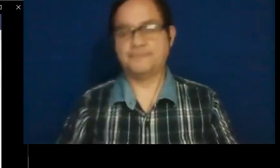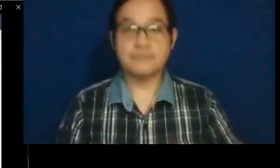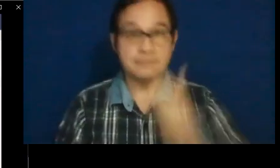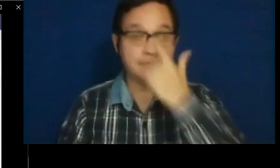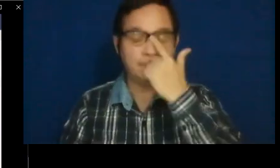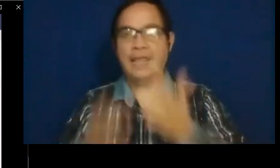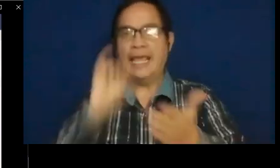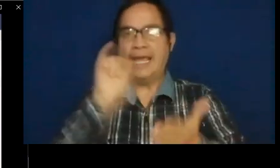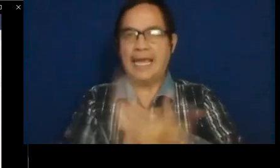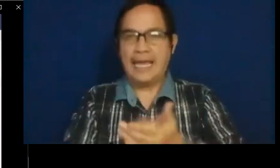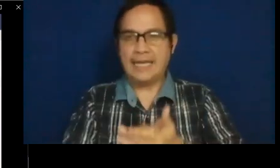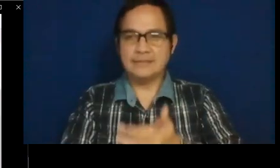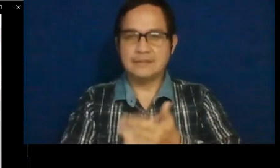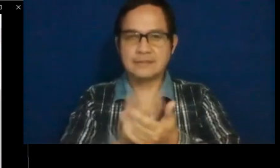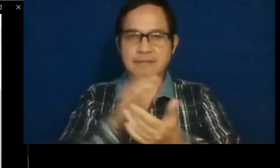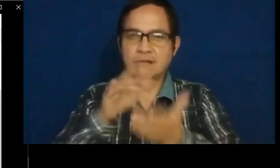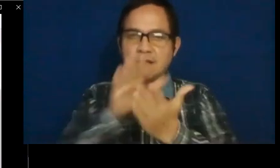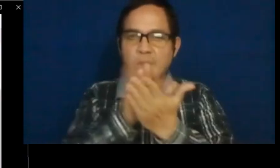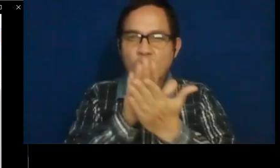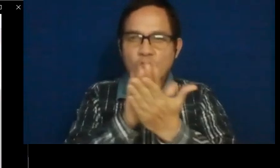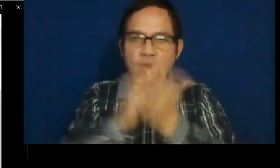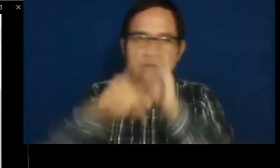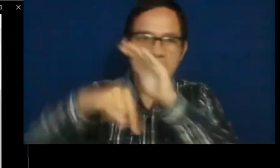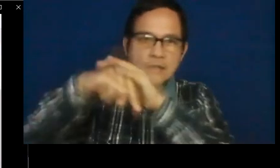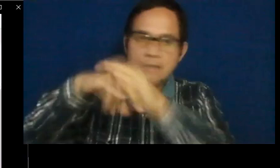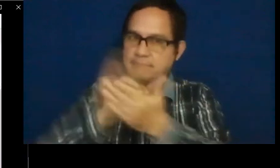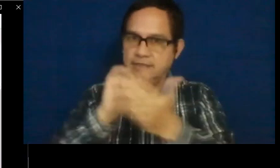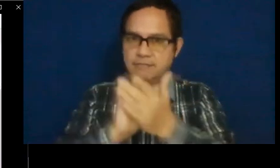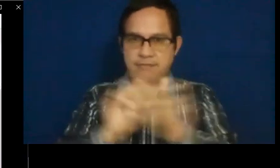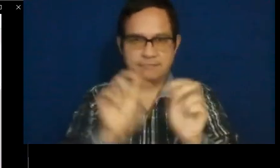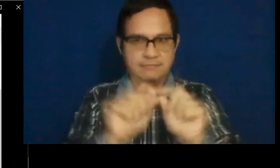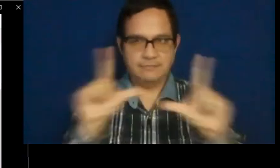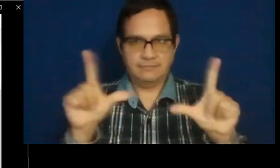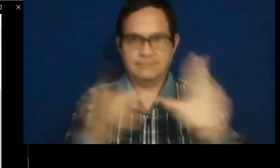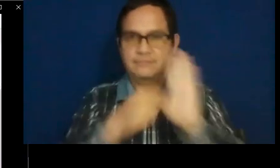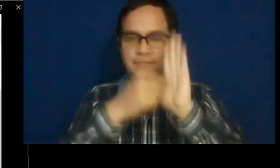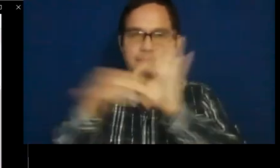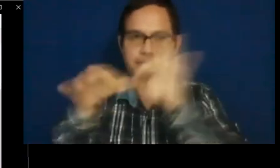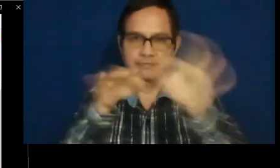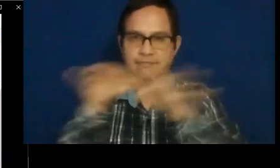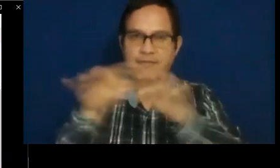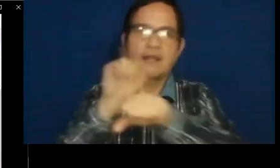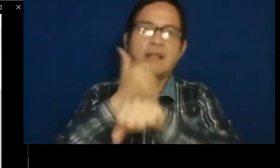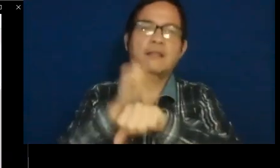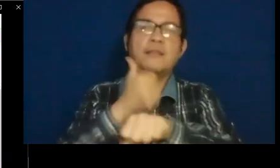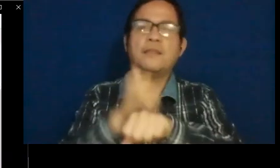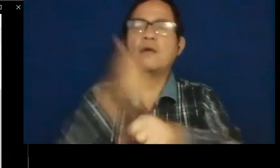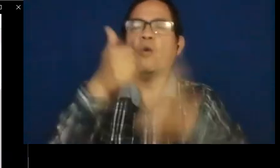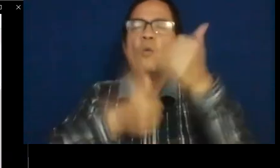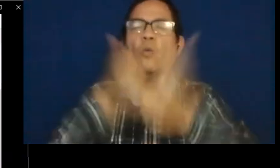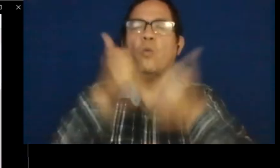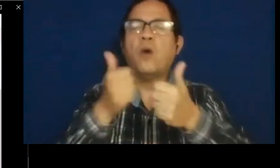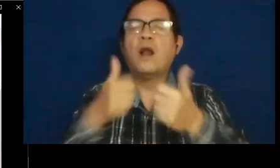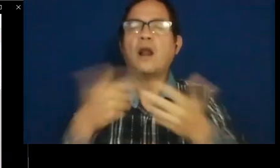ese archivo que acabé de subir es este mismo y vamos entonces a empezar a trabajar. ¿Cuál es el objetivo